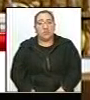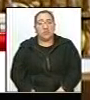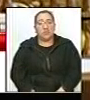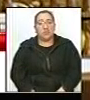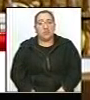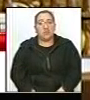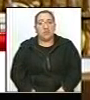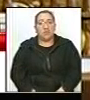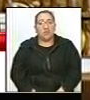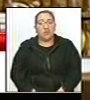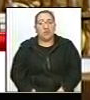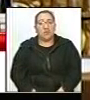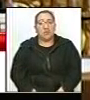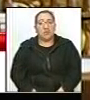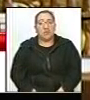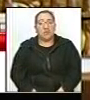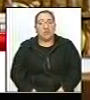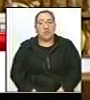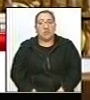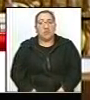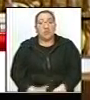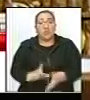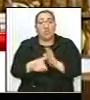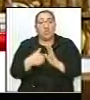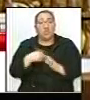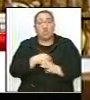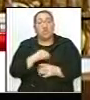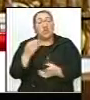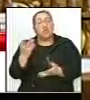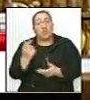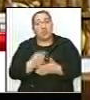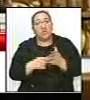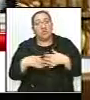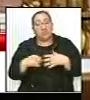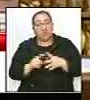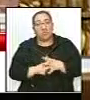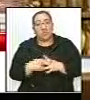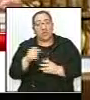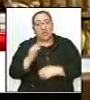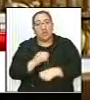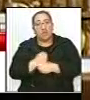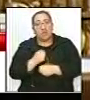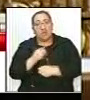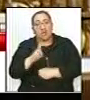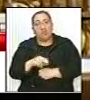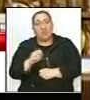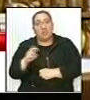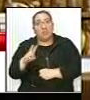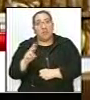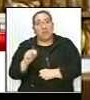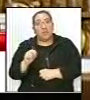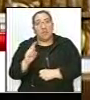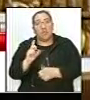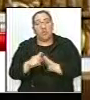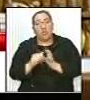Y luego viene el de Vila Vila, que esperamos que se pueda comenzar a construir en el 2020 y terminarlo en el